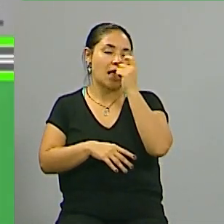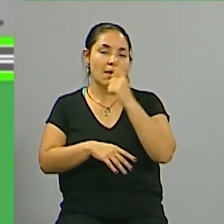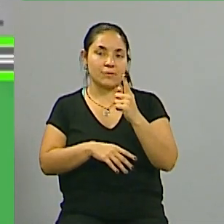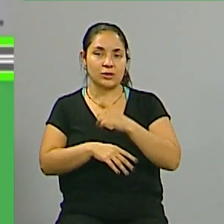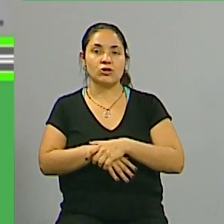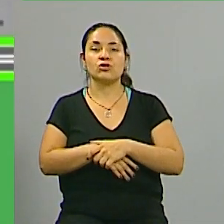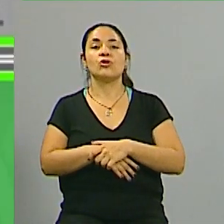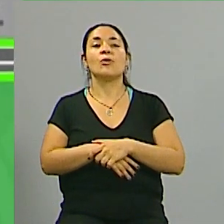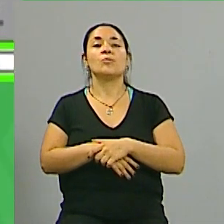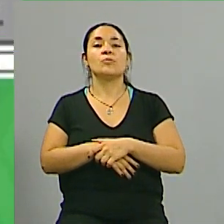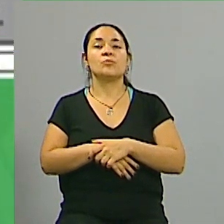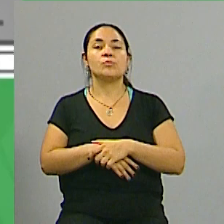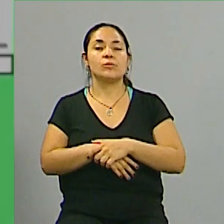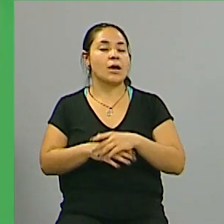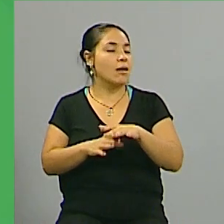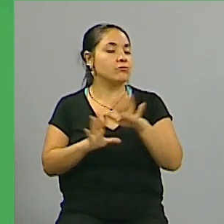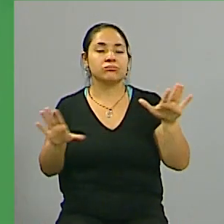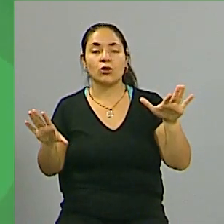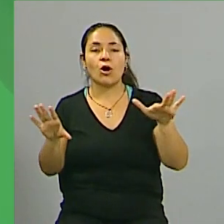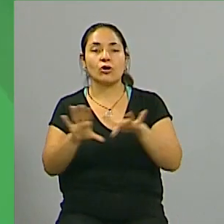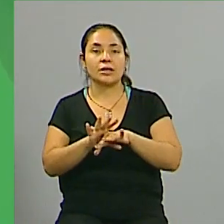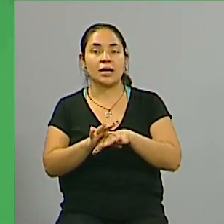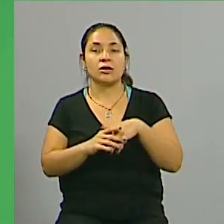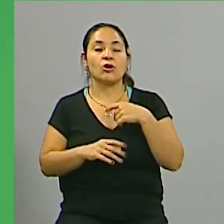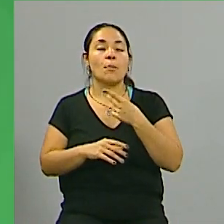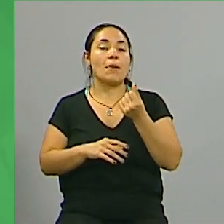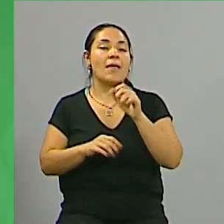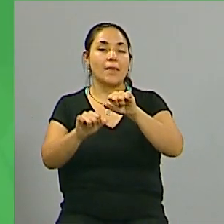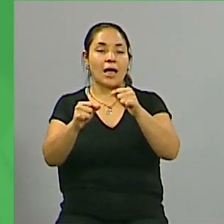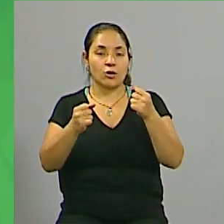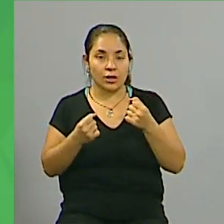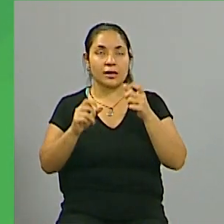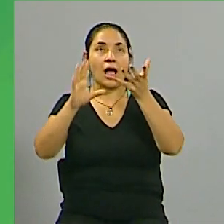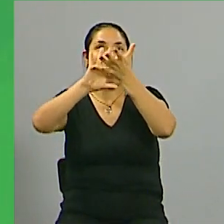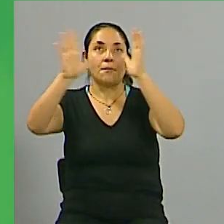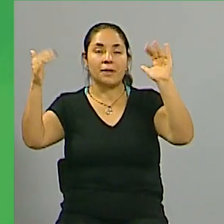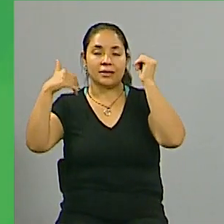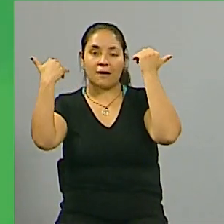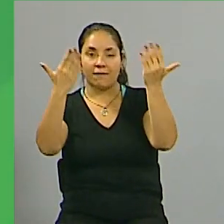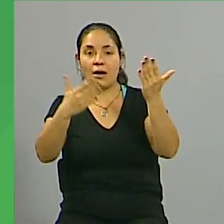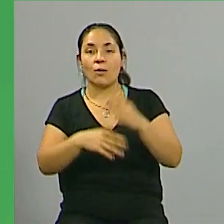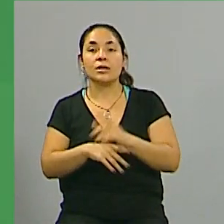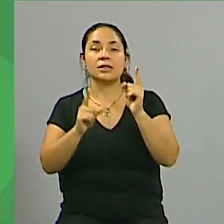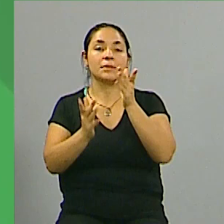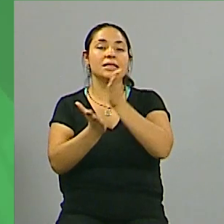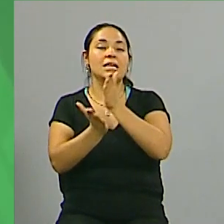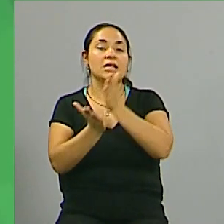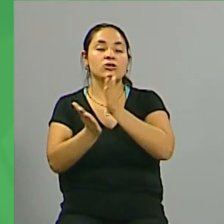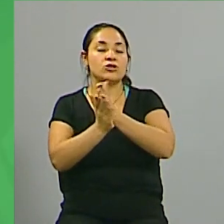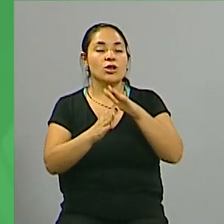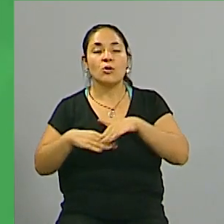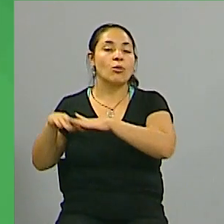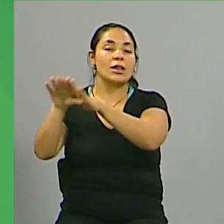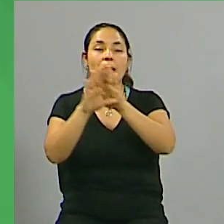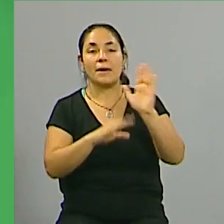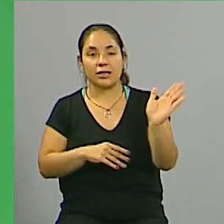más rápida, concreta, que ahorramos dinero, ayudamos al medio ambiente, hay una igualdad de derecho con todos los partidos políticos,